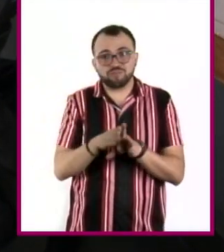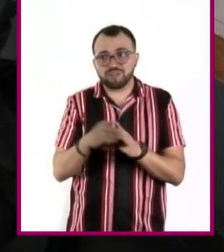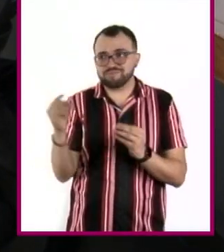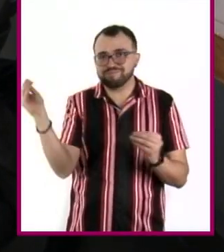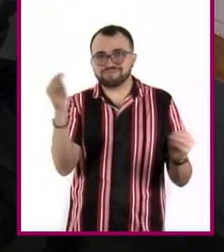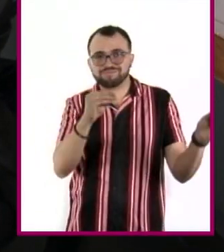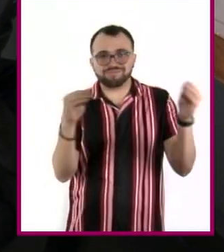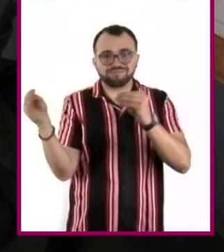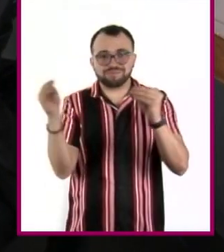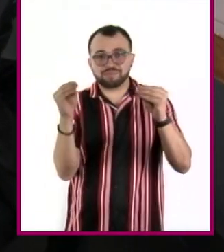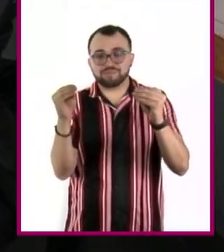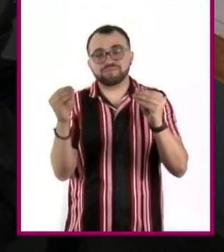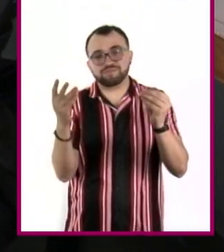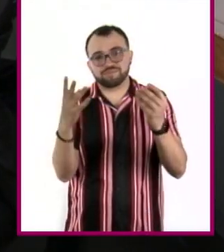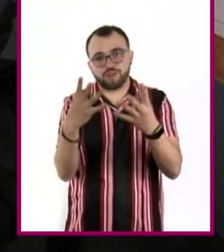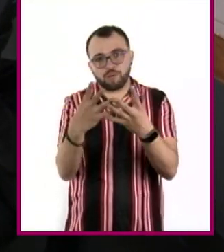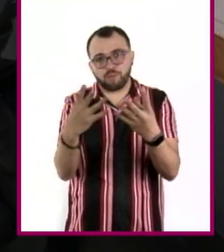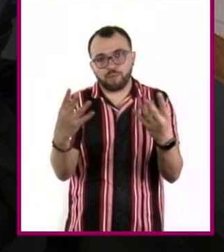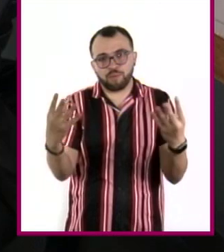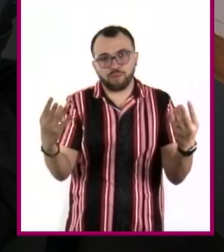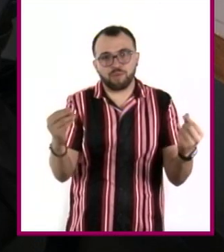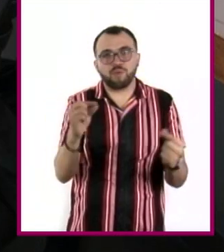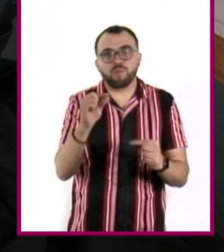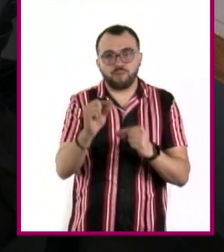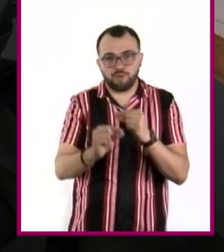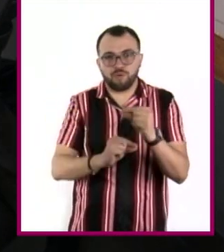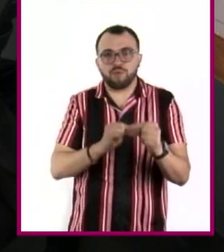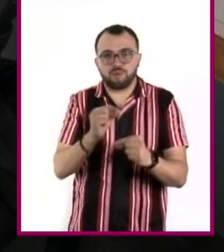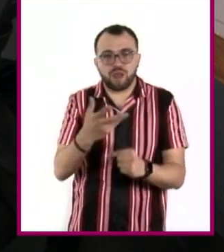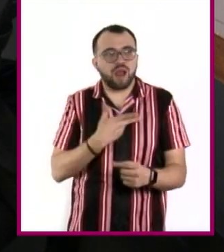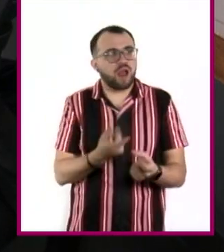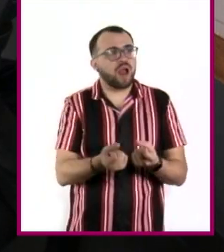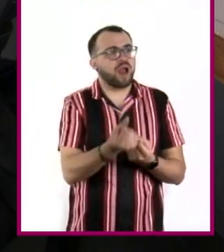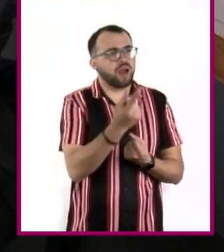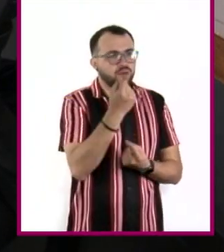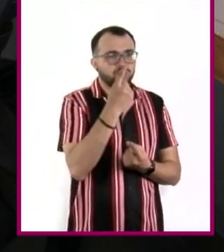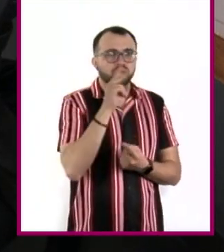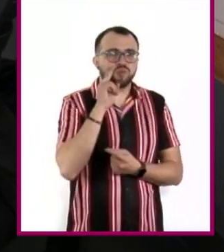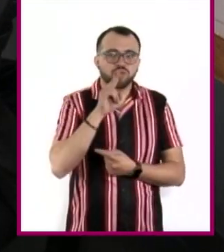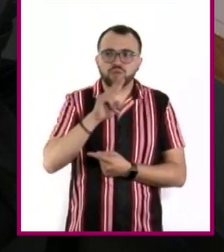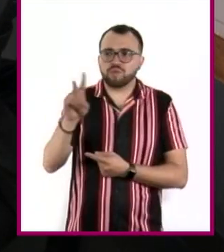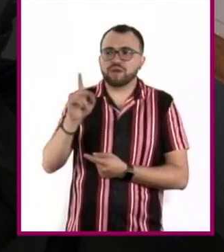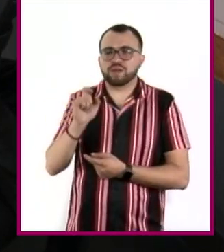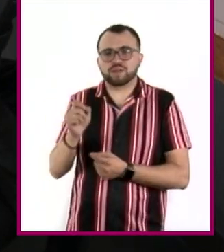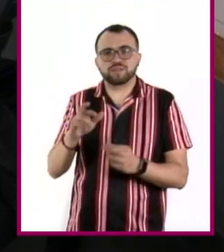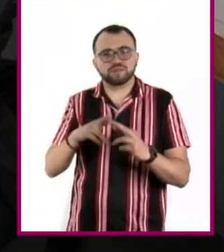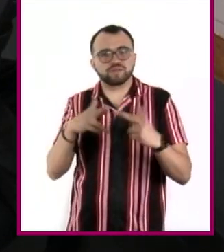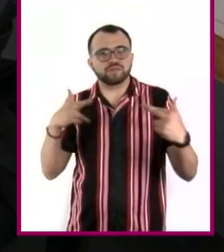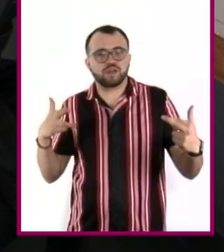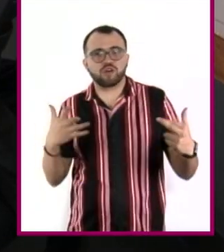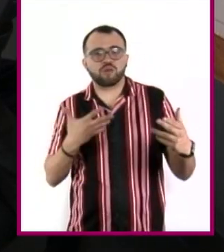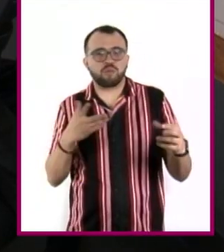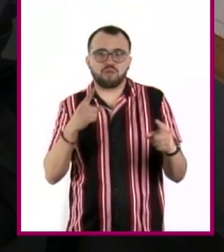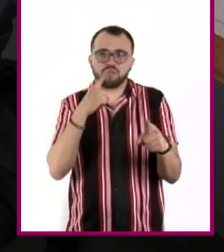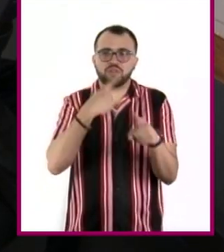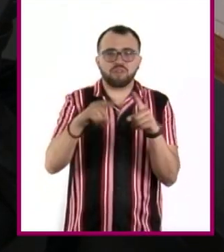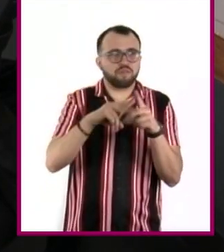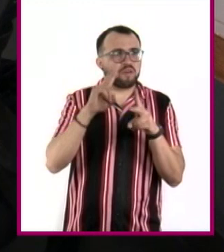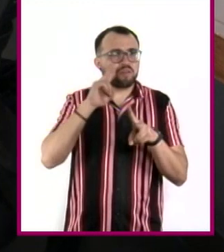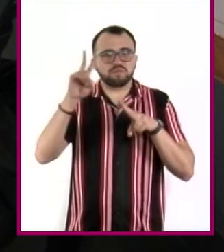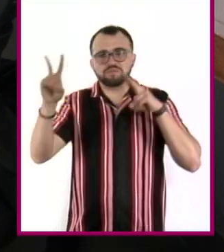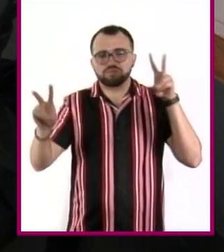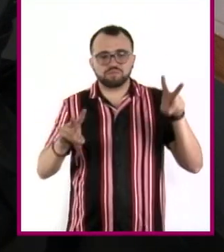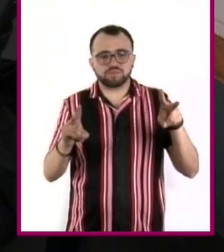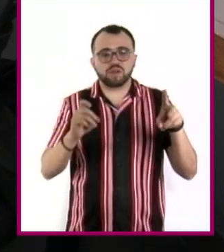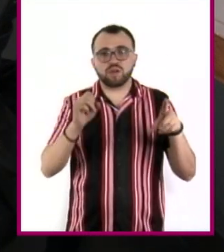se haya diseminado y que ahora hay quien mira las relaciones desde una perspectiva multipolar y que a su vez los